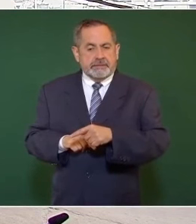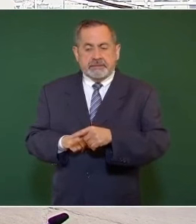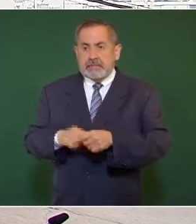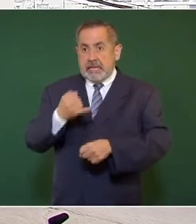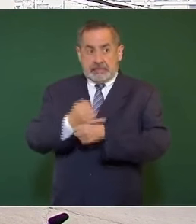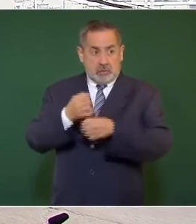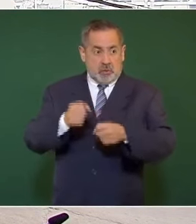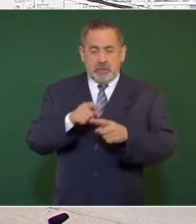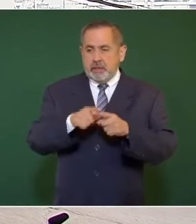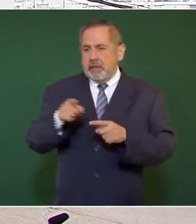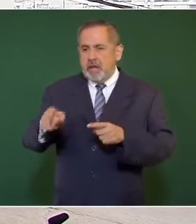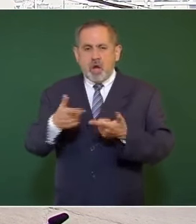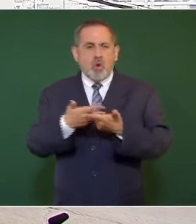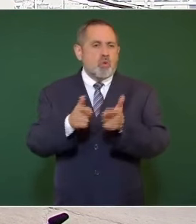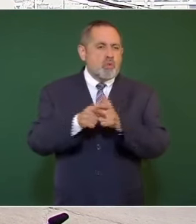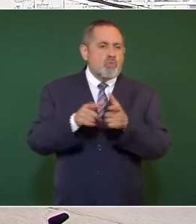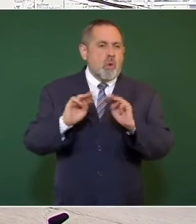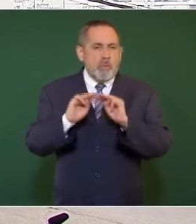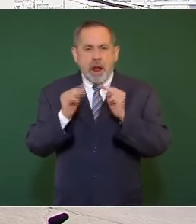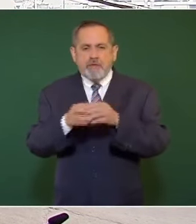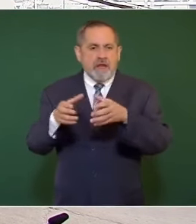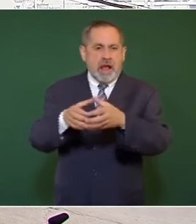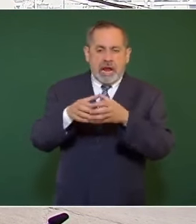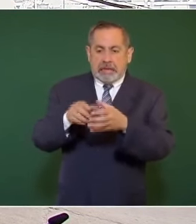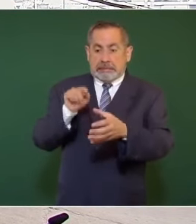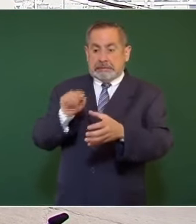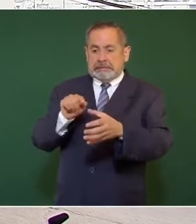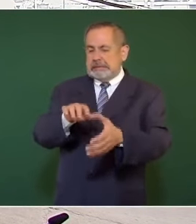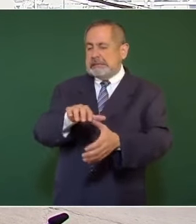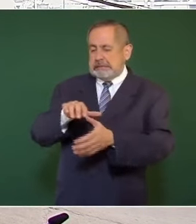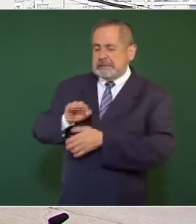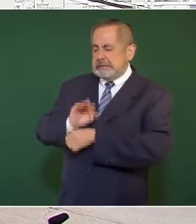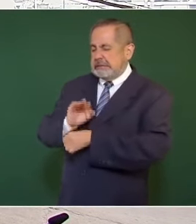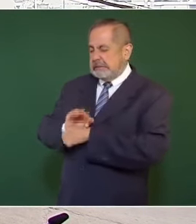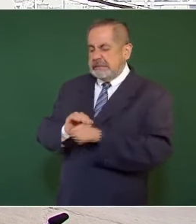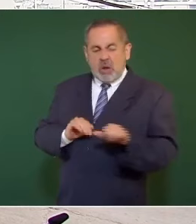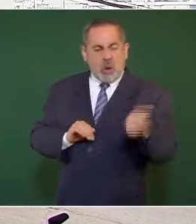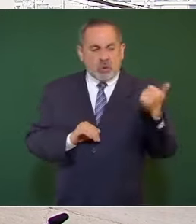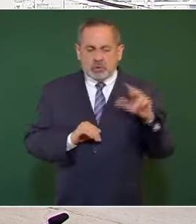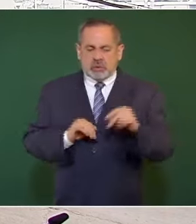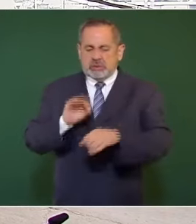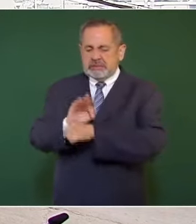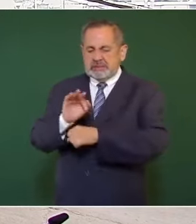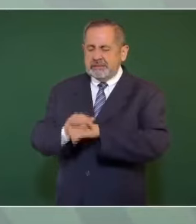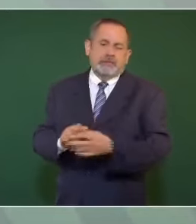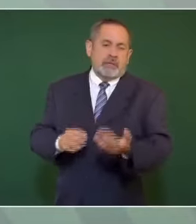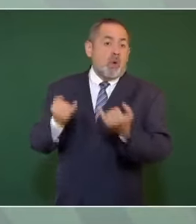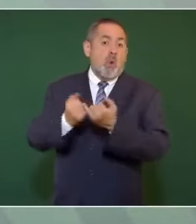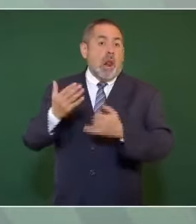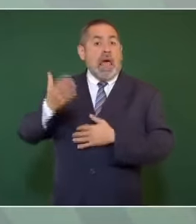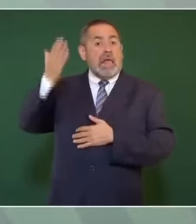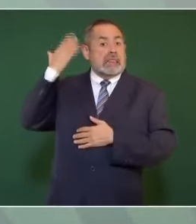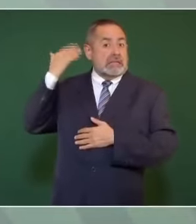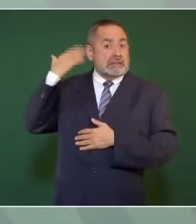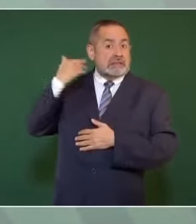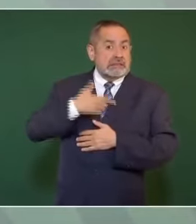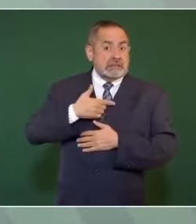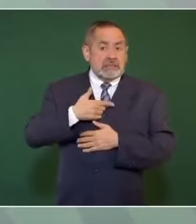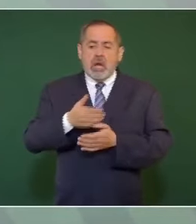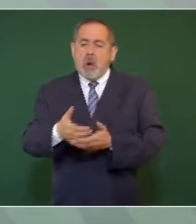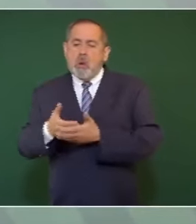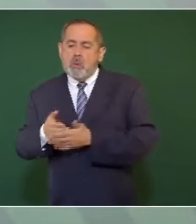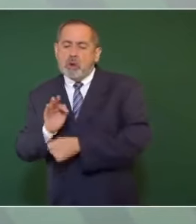inseguridad, a una banda, como era antes, y se castigaba a otra, pues no se